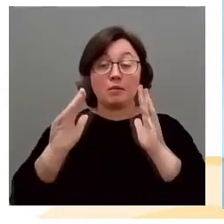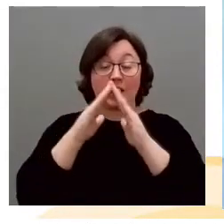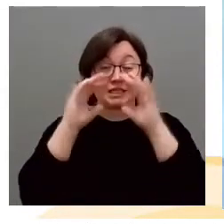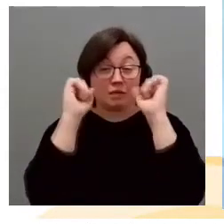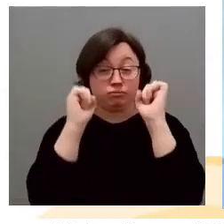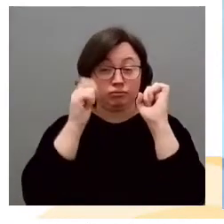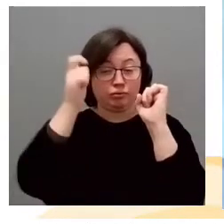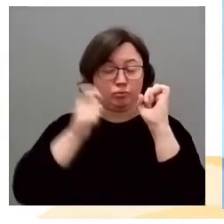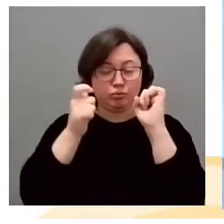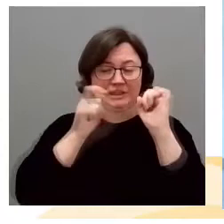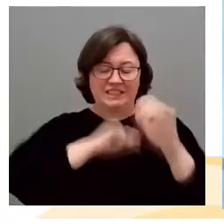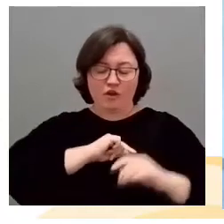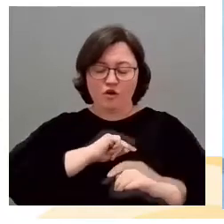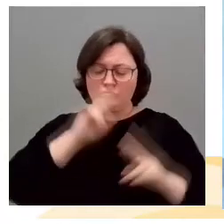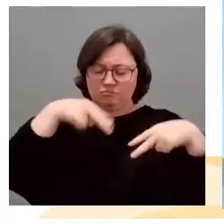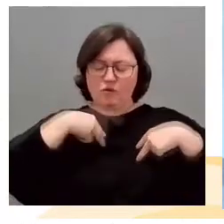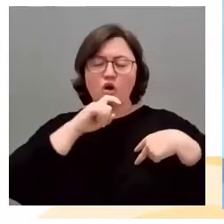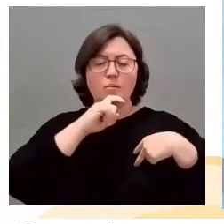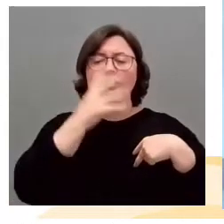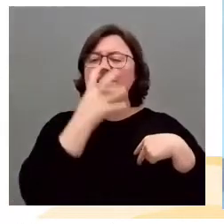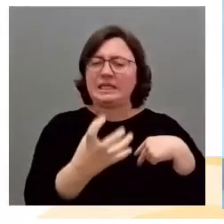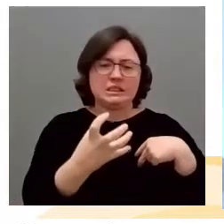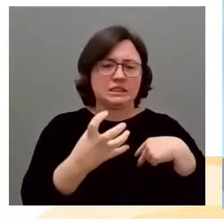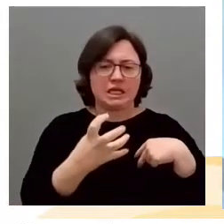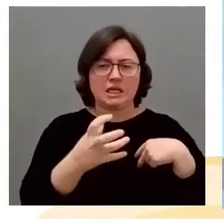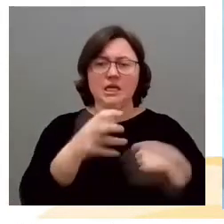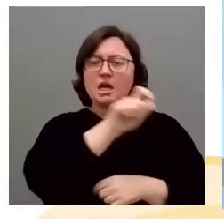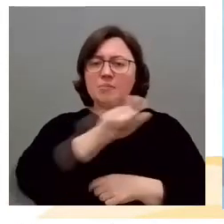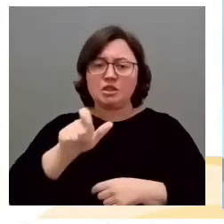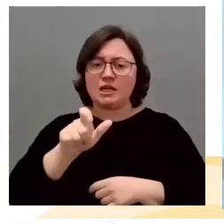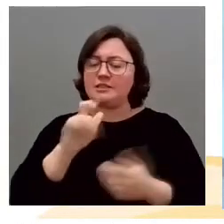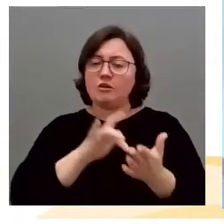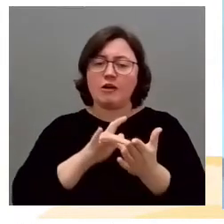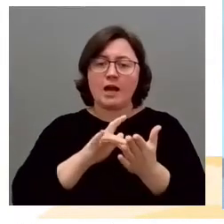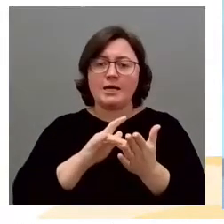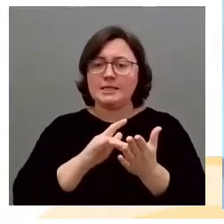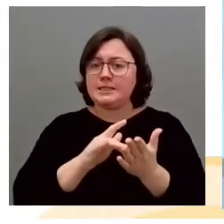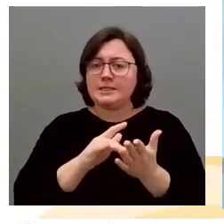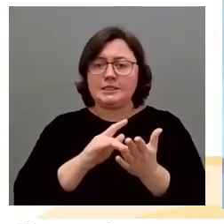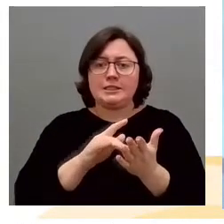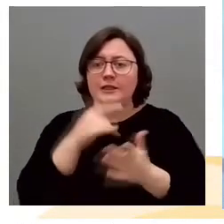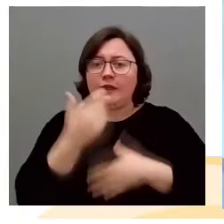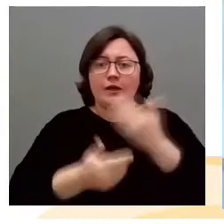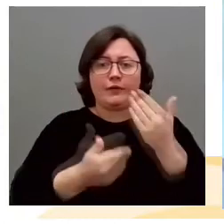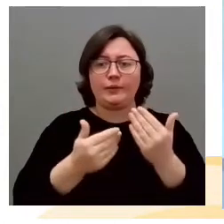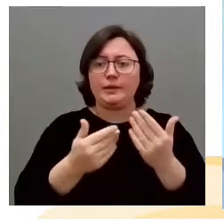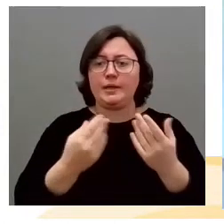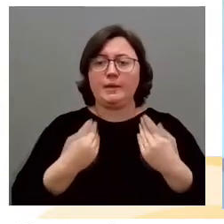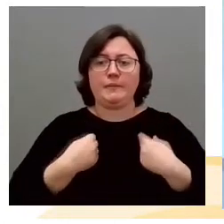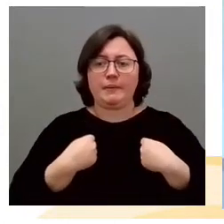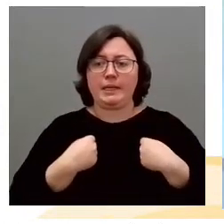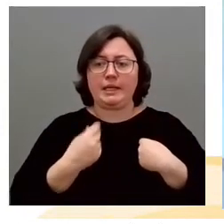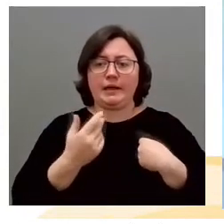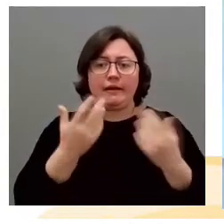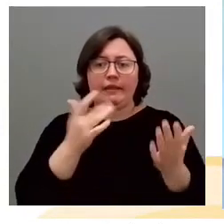y tristeza. Muchas personas tuvieron que despedirse de sus familias, mantener la distancia y dejar de verse. Pero